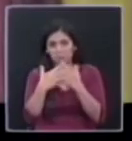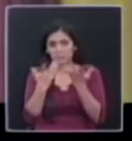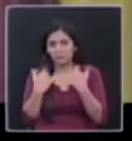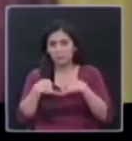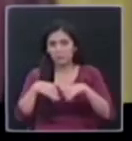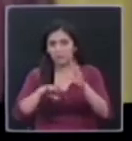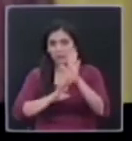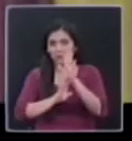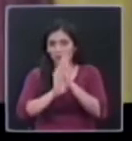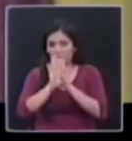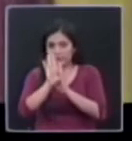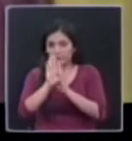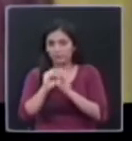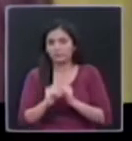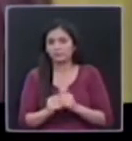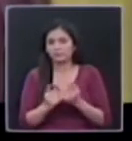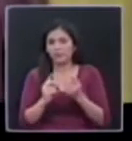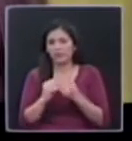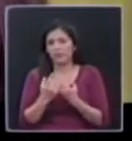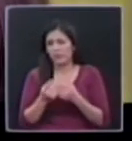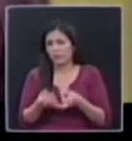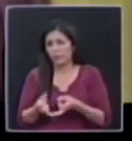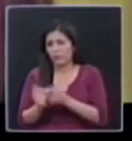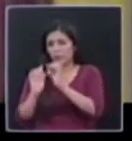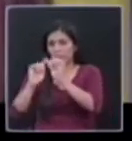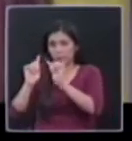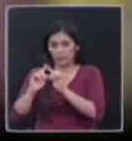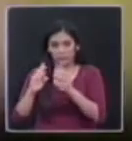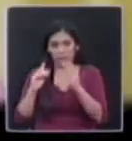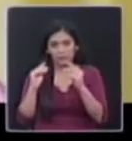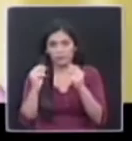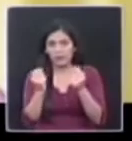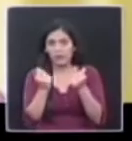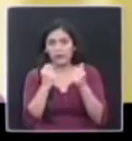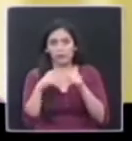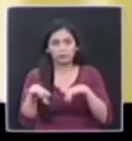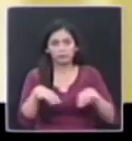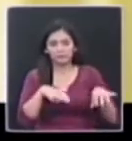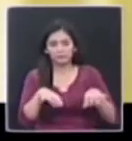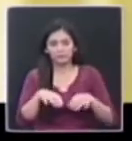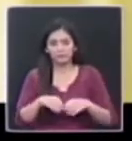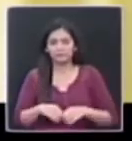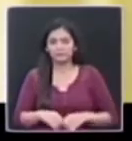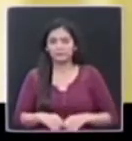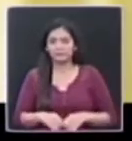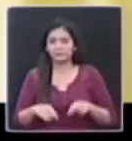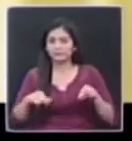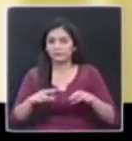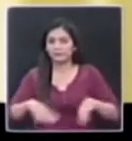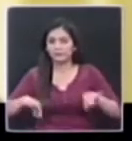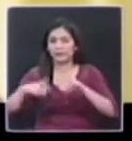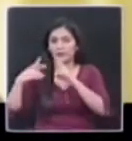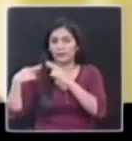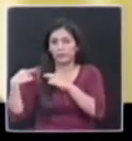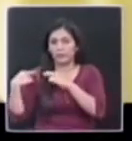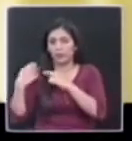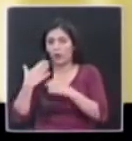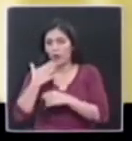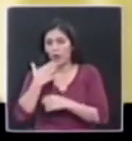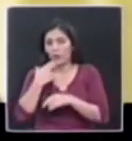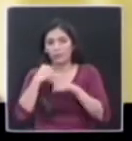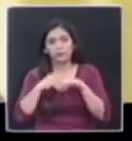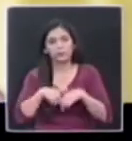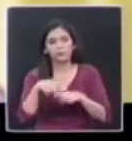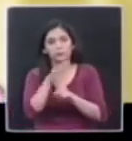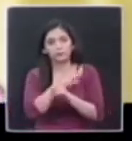que les permiten mayor eficiencia, movilidad e innovación. FIDAL siempre ha estado trabajando ser más responsables con el ambiente. Solamente en lo que va del